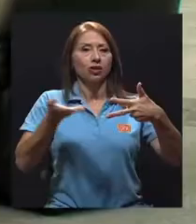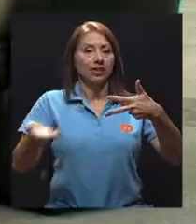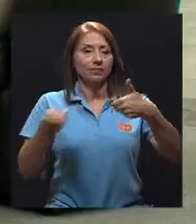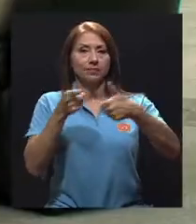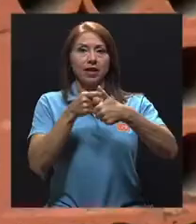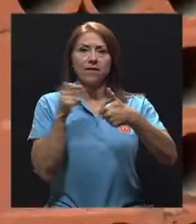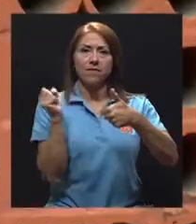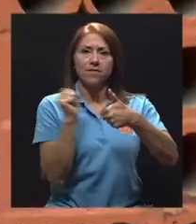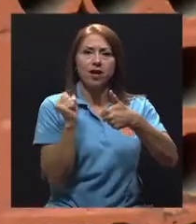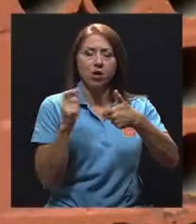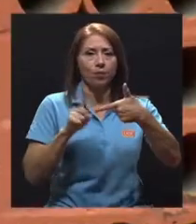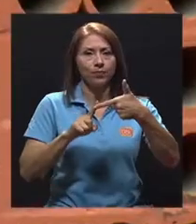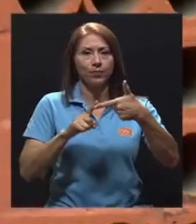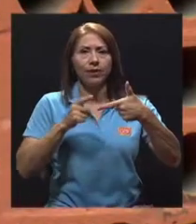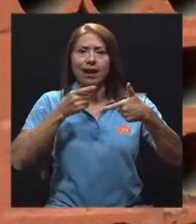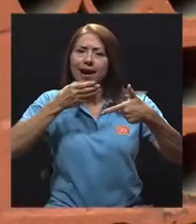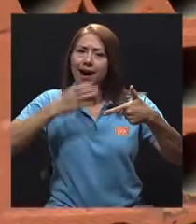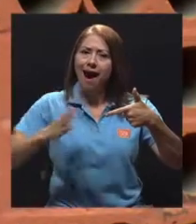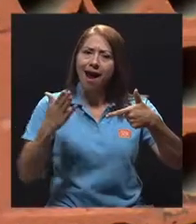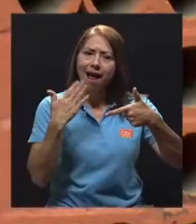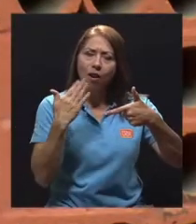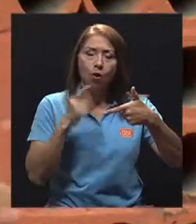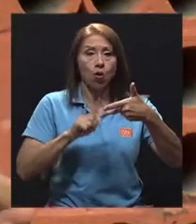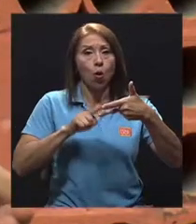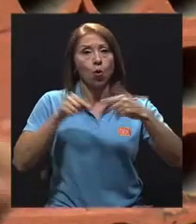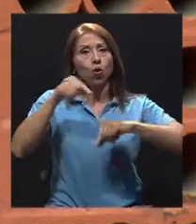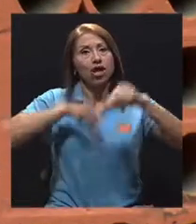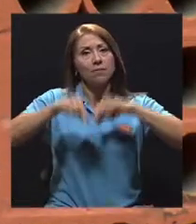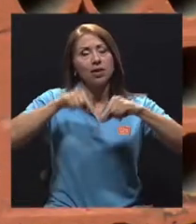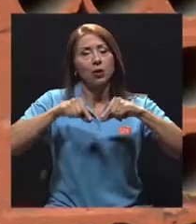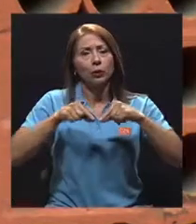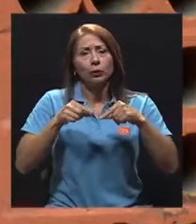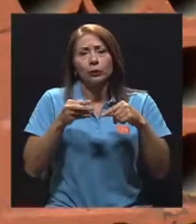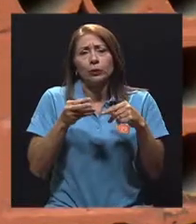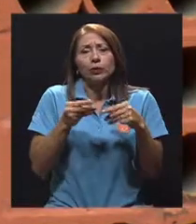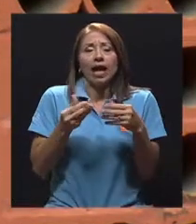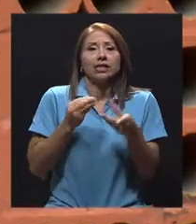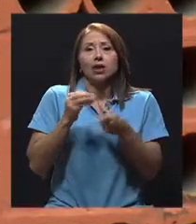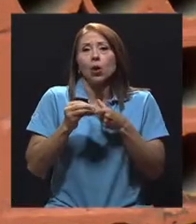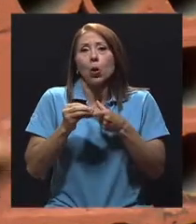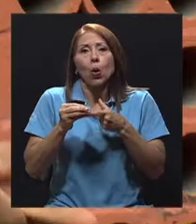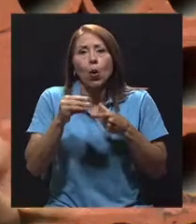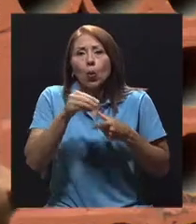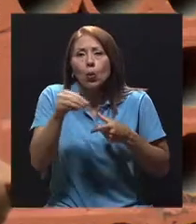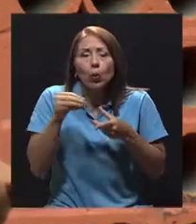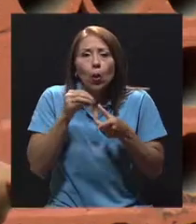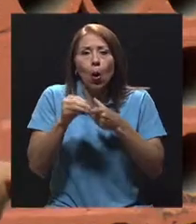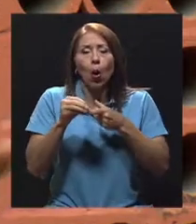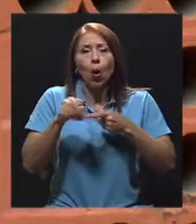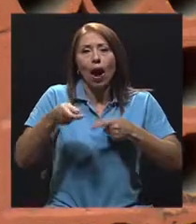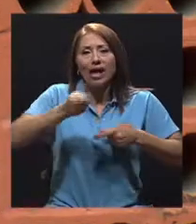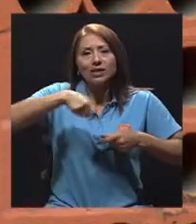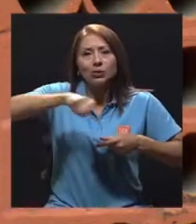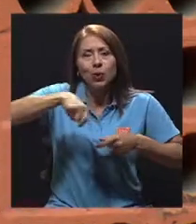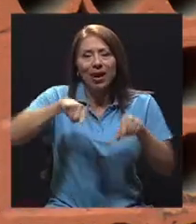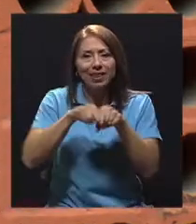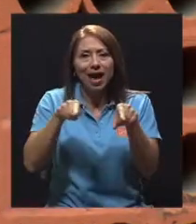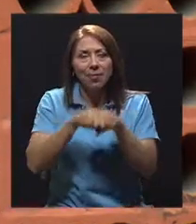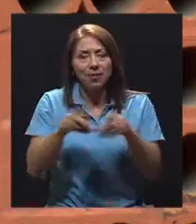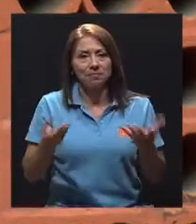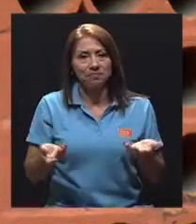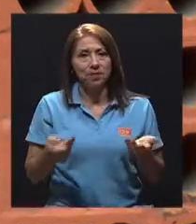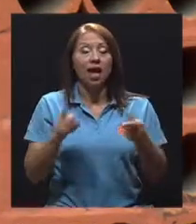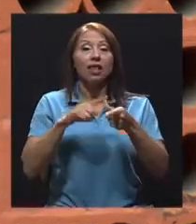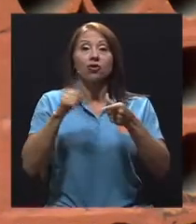con tres cosas. Puede ser el frío, puede ser el calor o puede ser un químico, ya sea ácido o básico o azúcares también. Entonces,